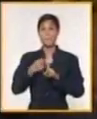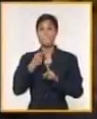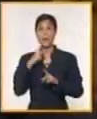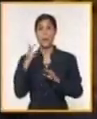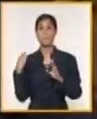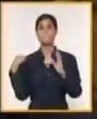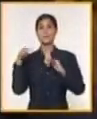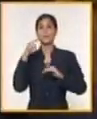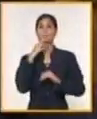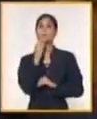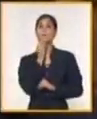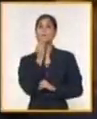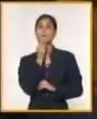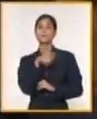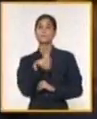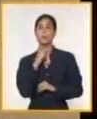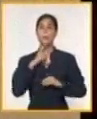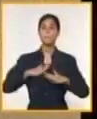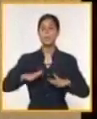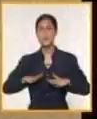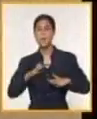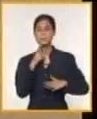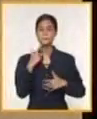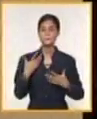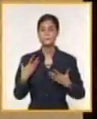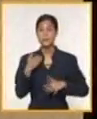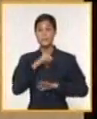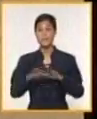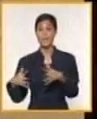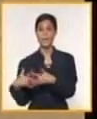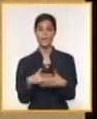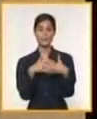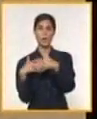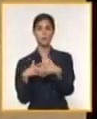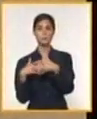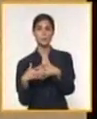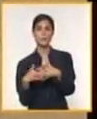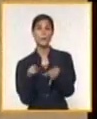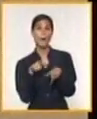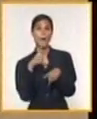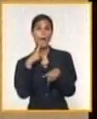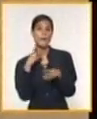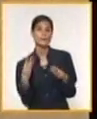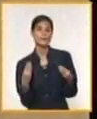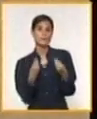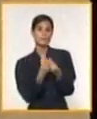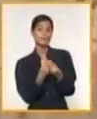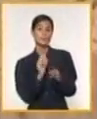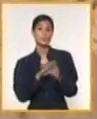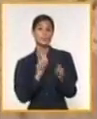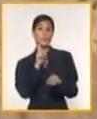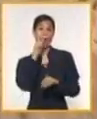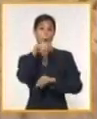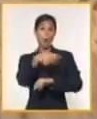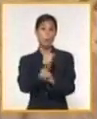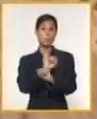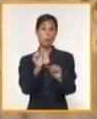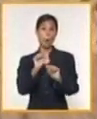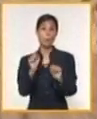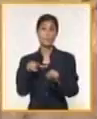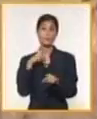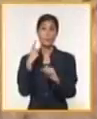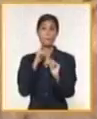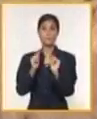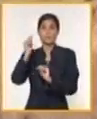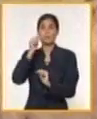Netanyahu han estado esperando que Estados Unidos entre en la contienda militar, reiterando que las bombas antibúnker de Washington son cruciales para que Tel Aviv